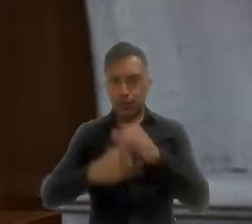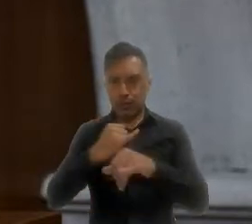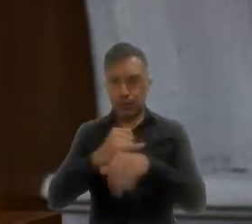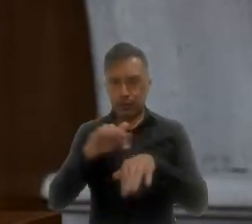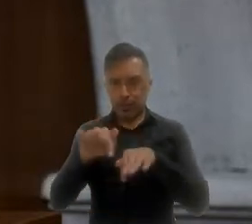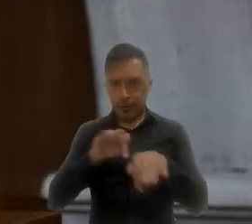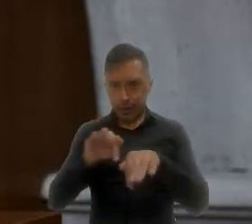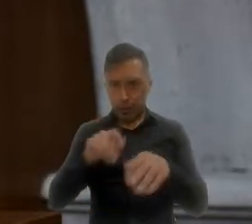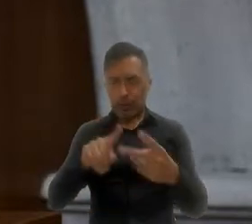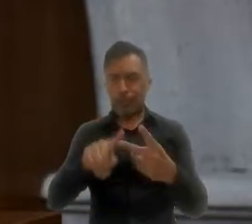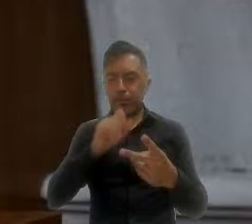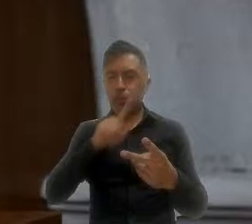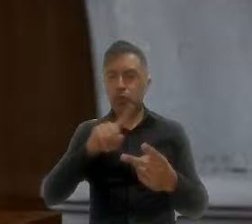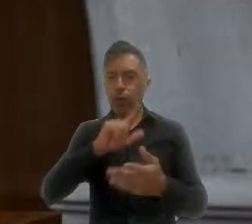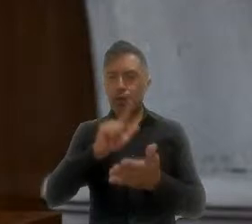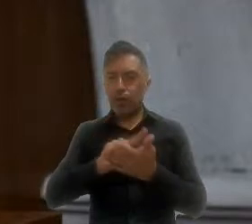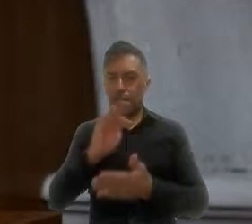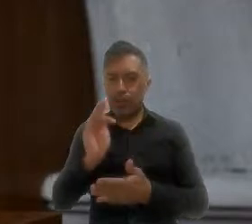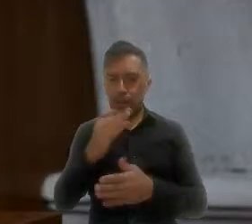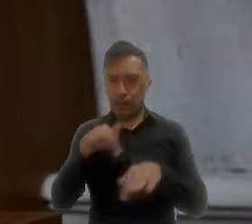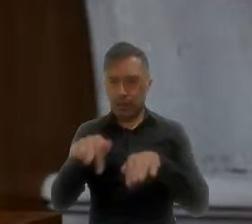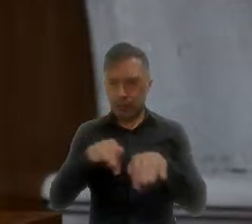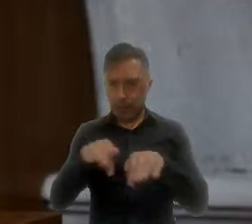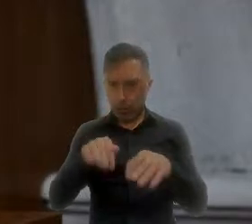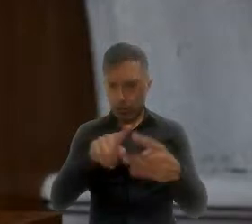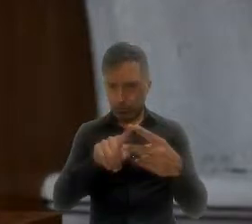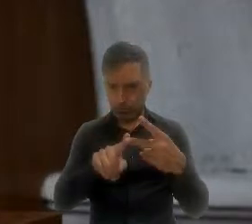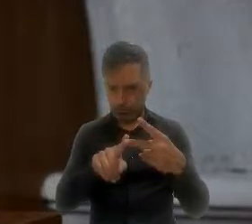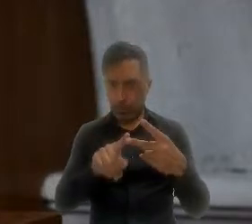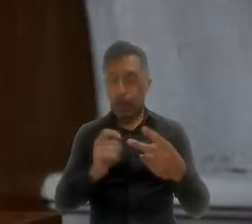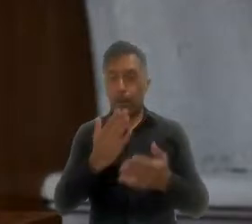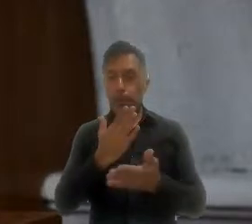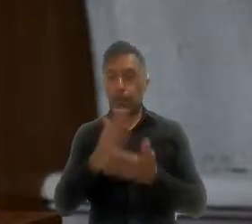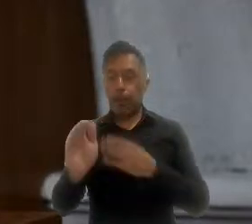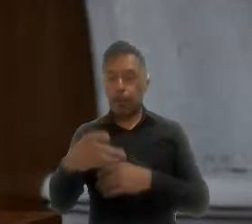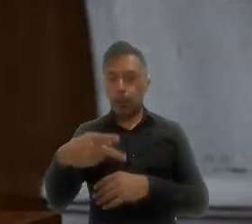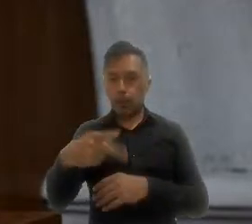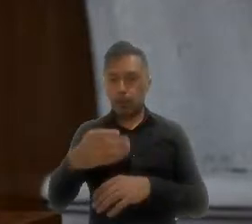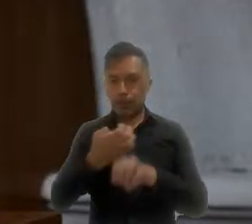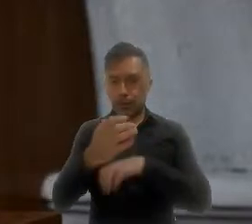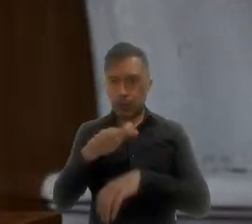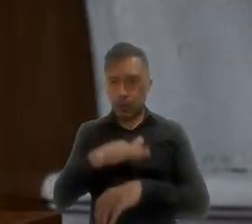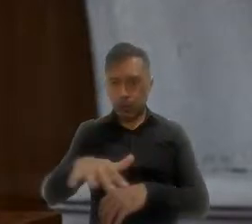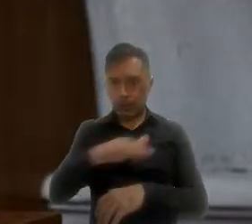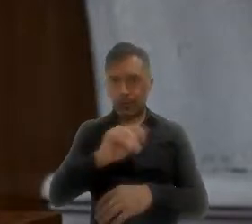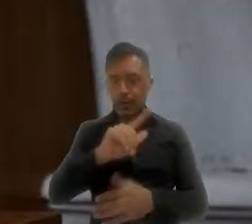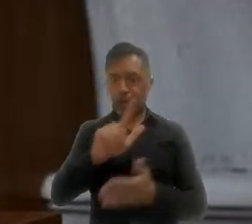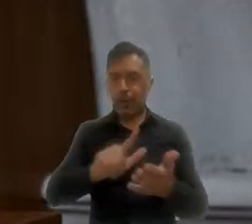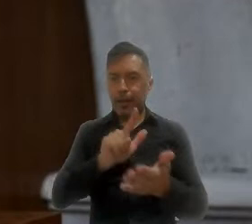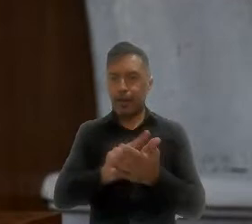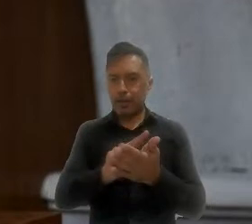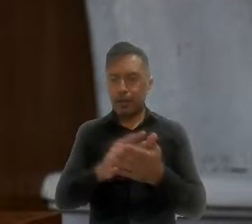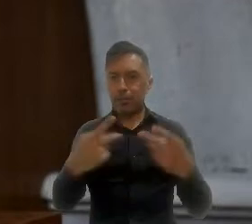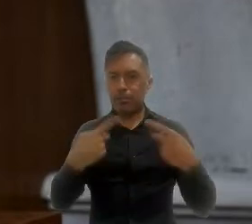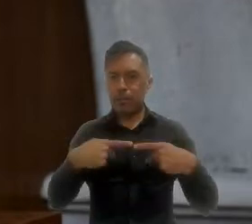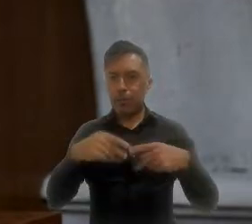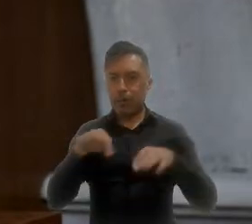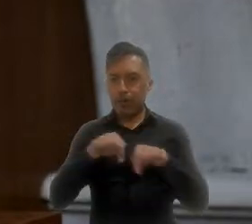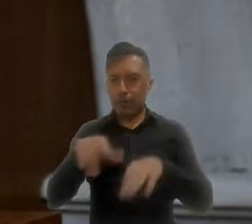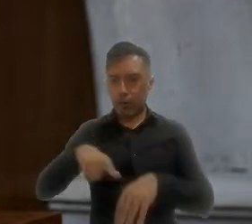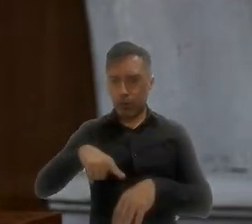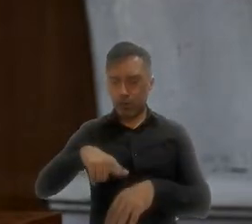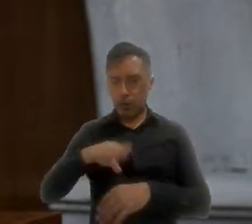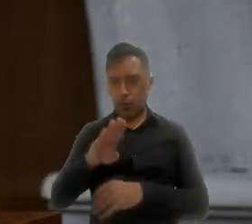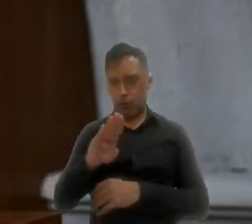Trabajo, respectivamente. En el ámbito local, particularmente en la Ley Laboral Burocrática, podemos encontrar disposiciones